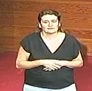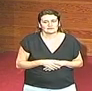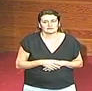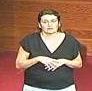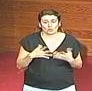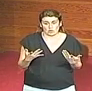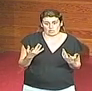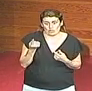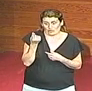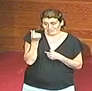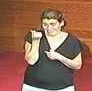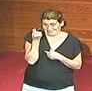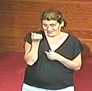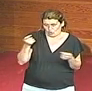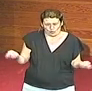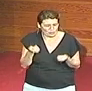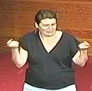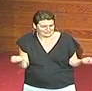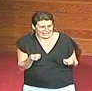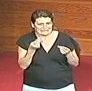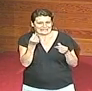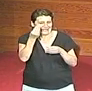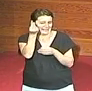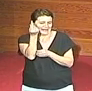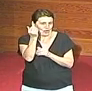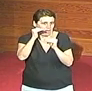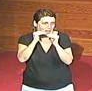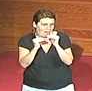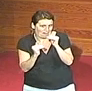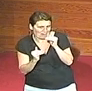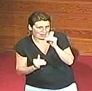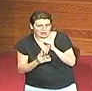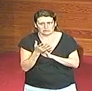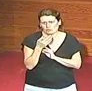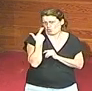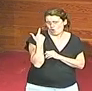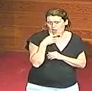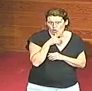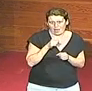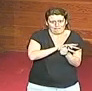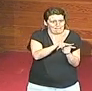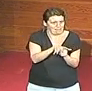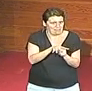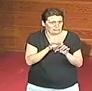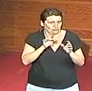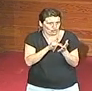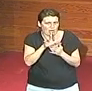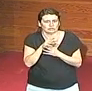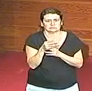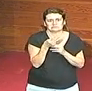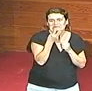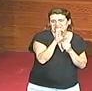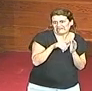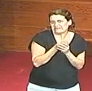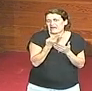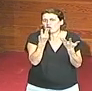medios caen, ahora con la pandemia, que ha sido como entre el 30 y el 80%, pues a la gente se le complica mucho